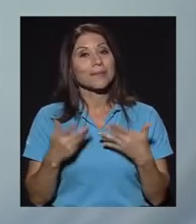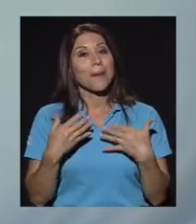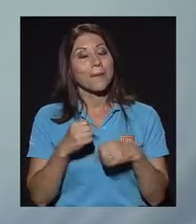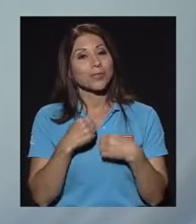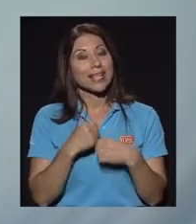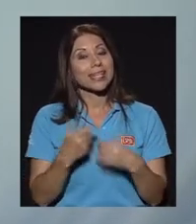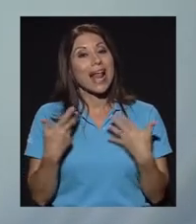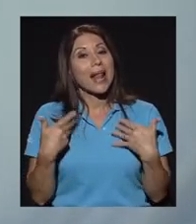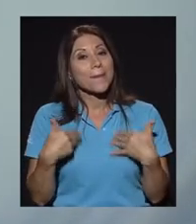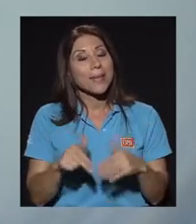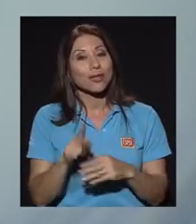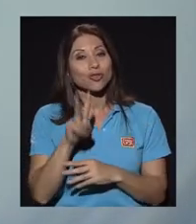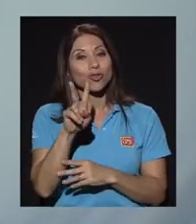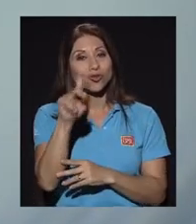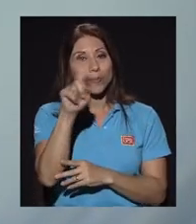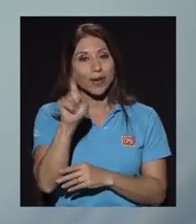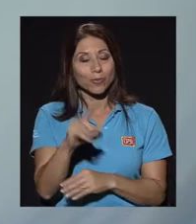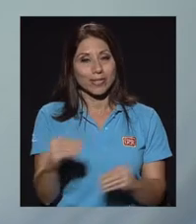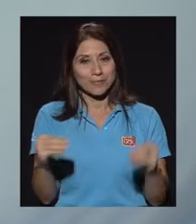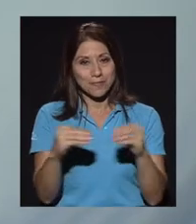dos preguntas más del público